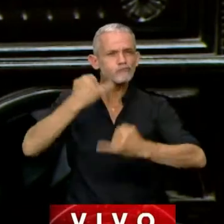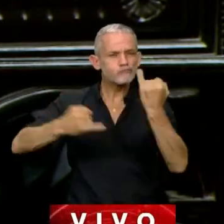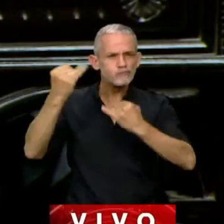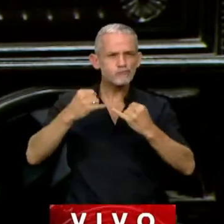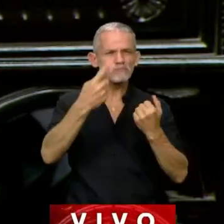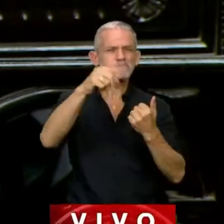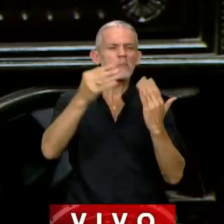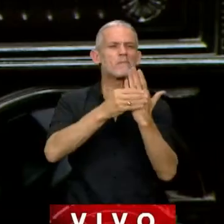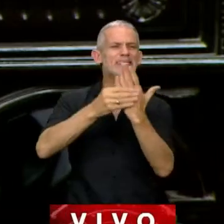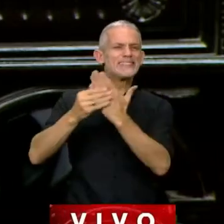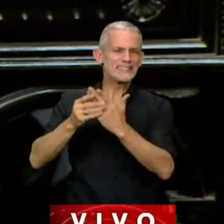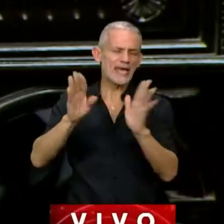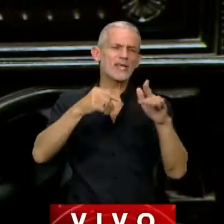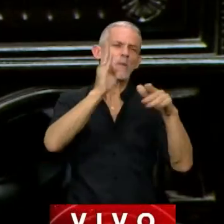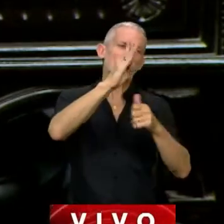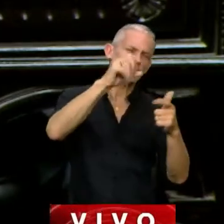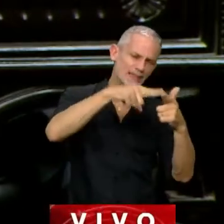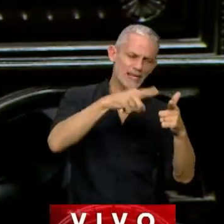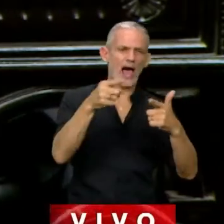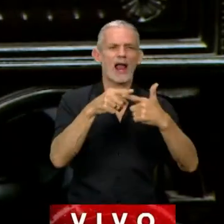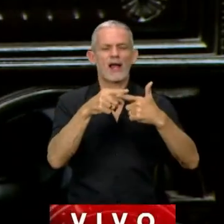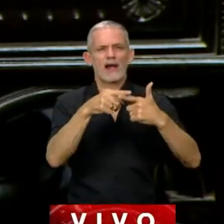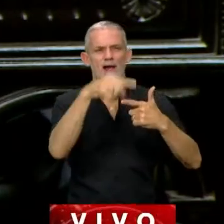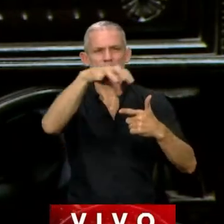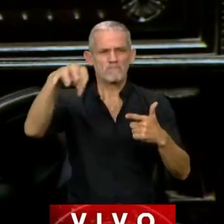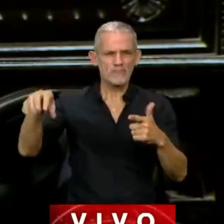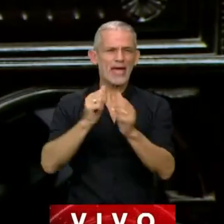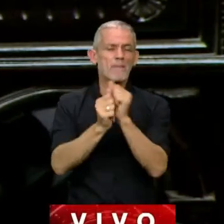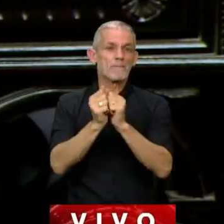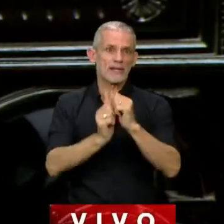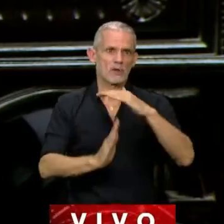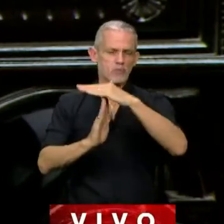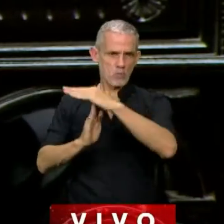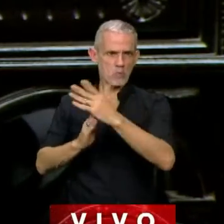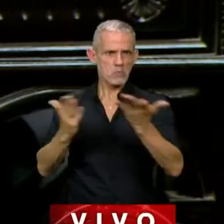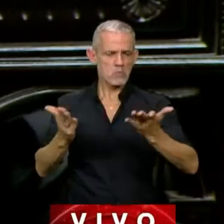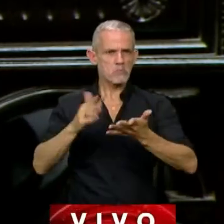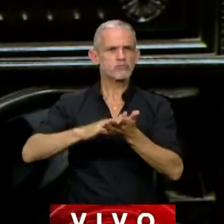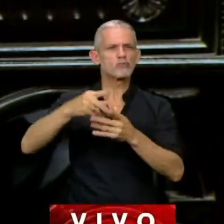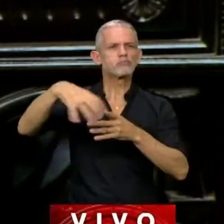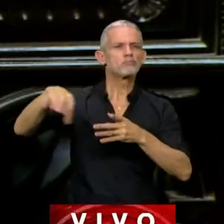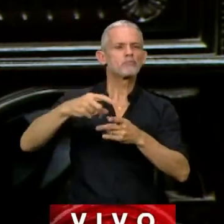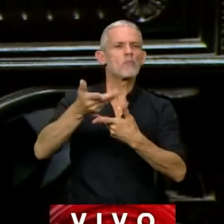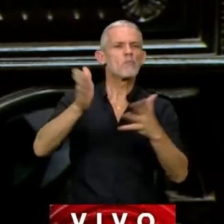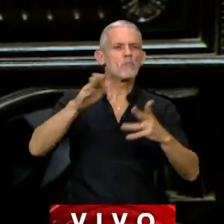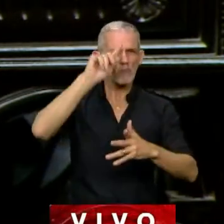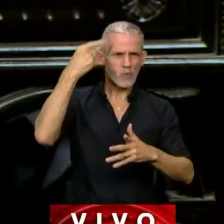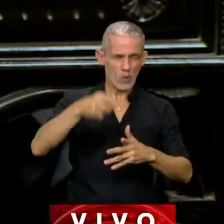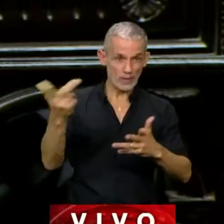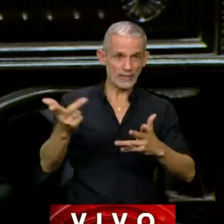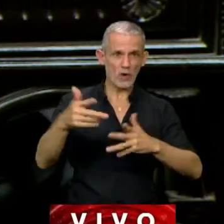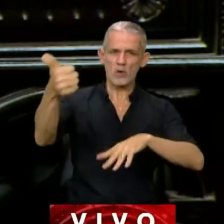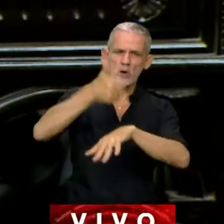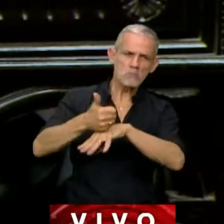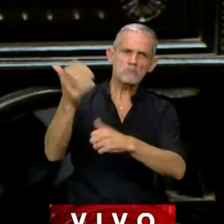los distintos ministerios, del Banco Central, de las empresas principales del sector público. Hubo